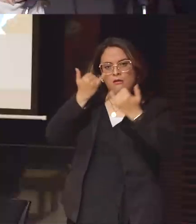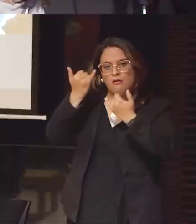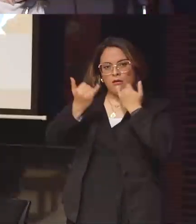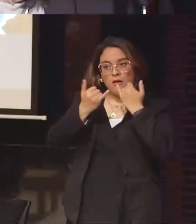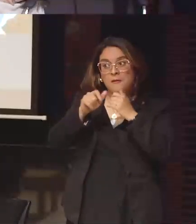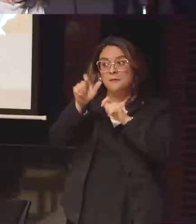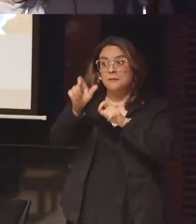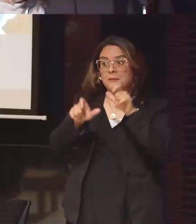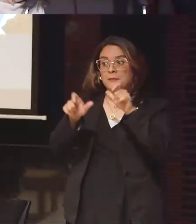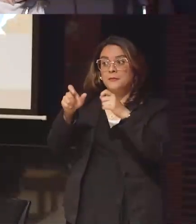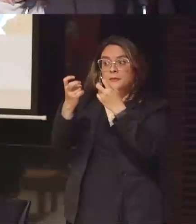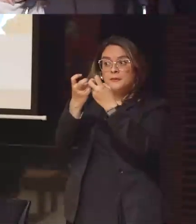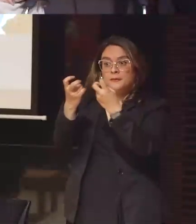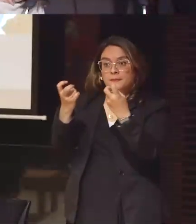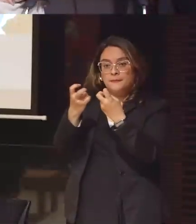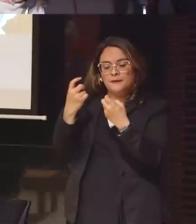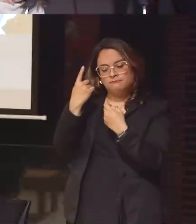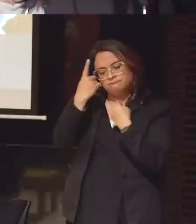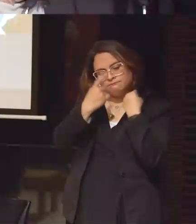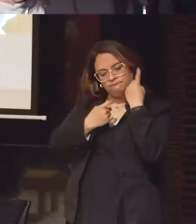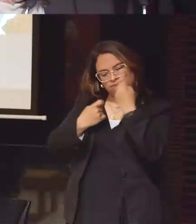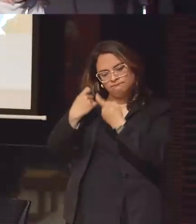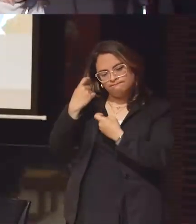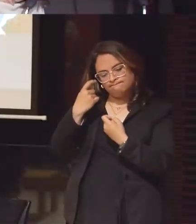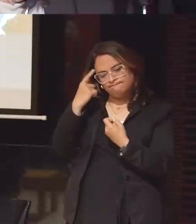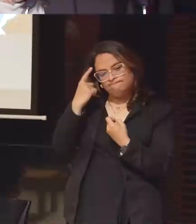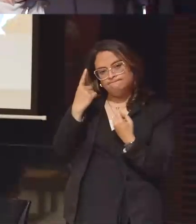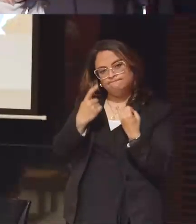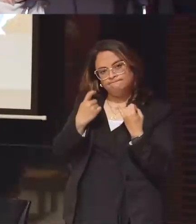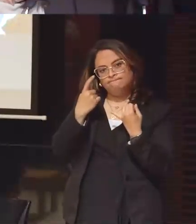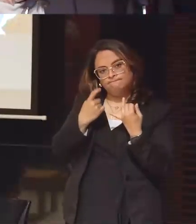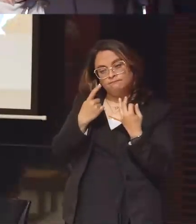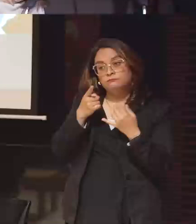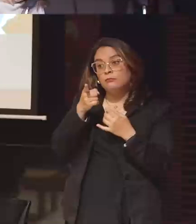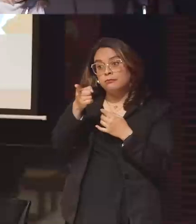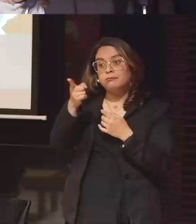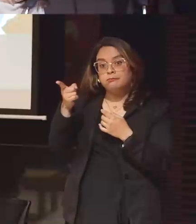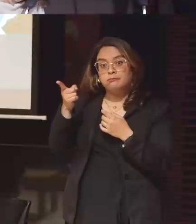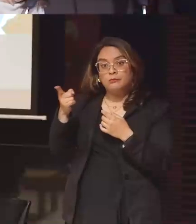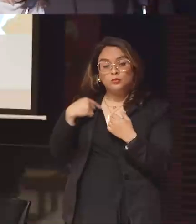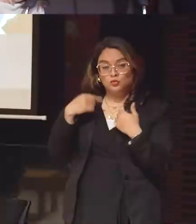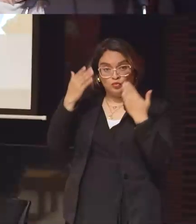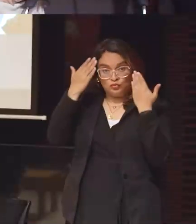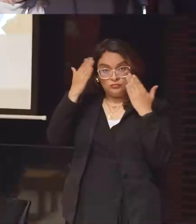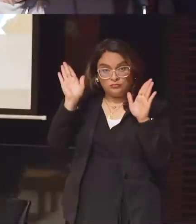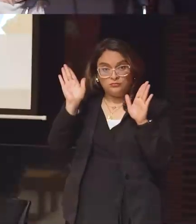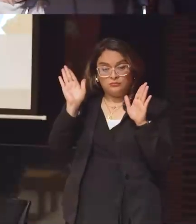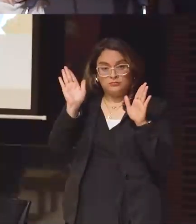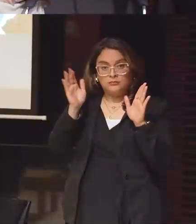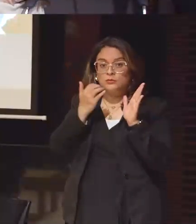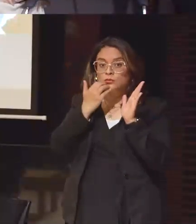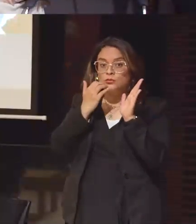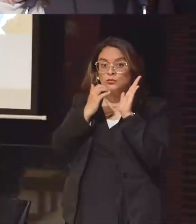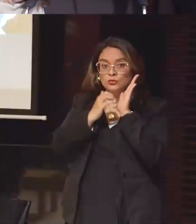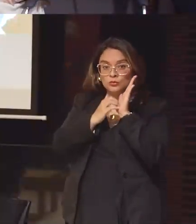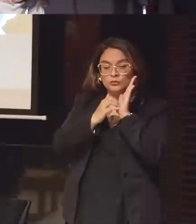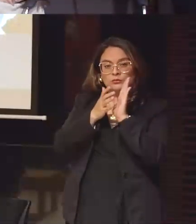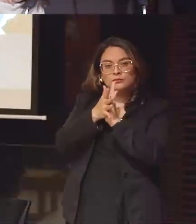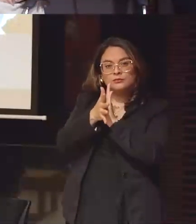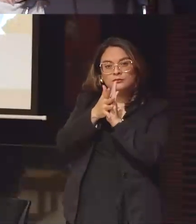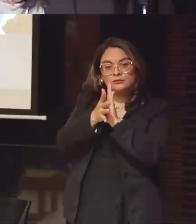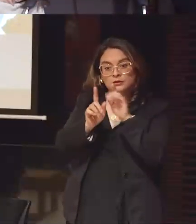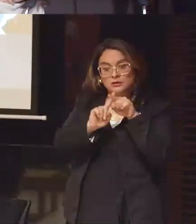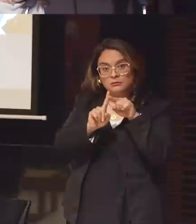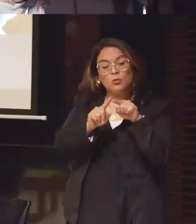que están acá se van a una reflexión. Y es que apuesto que muchos no sabían el ejemplo del orgullo tan maravilloso que es